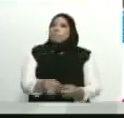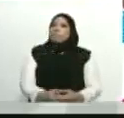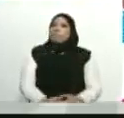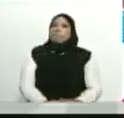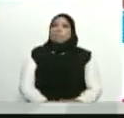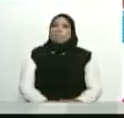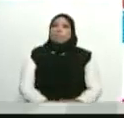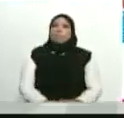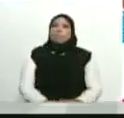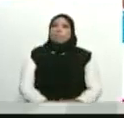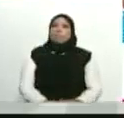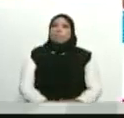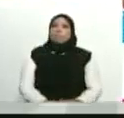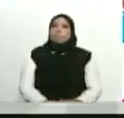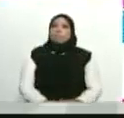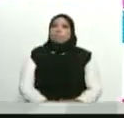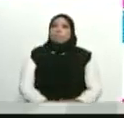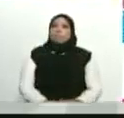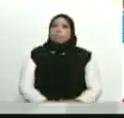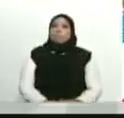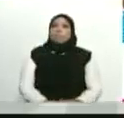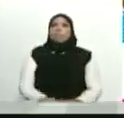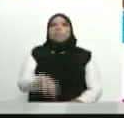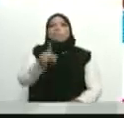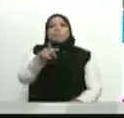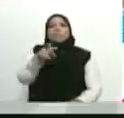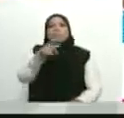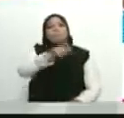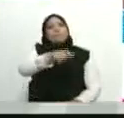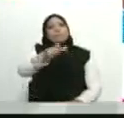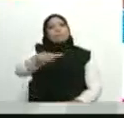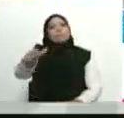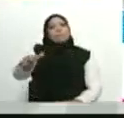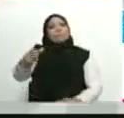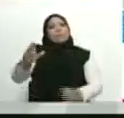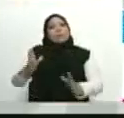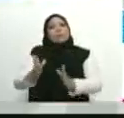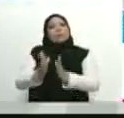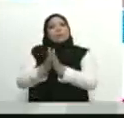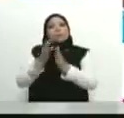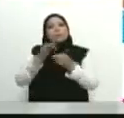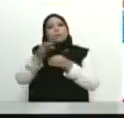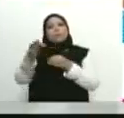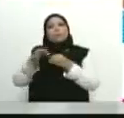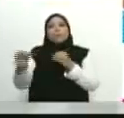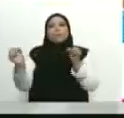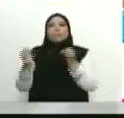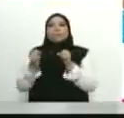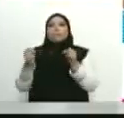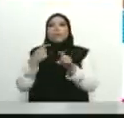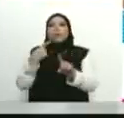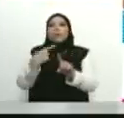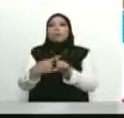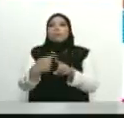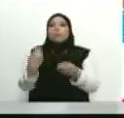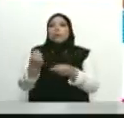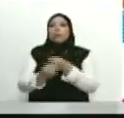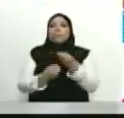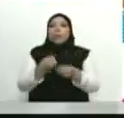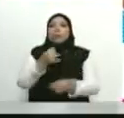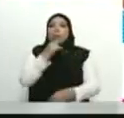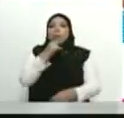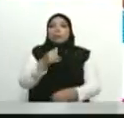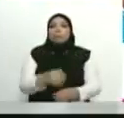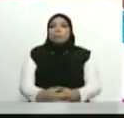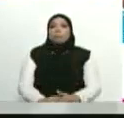Márquez? Ah, no, tú eres de Tovar, ¿verdad? La gente de Santa Cruz de Mora. En Mérida, la gente de Nueva Bolivia, se llama